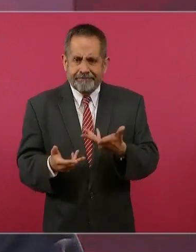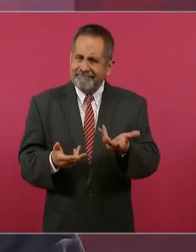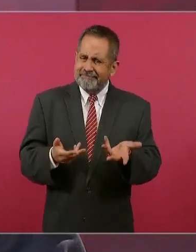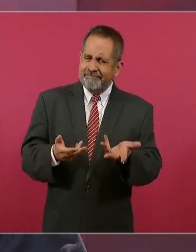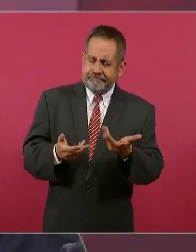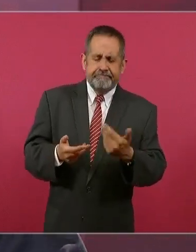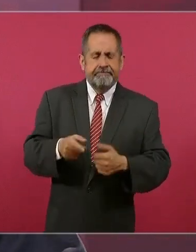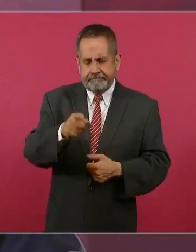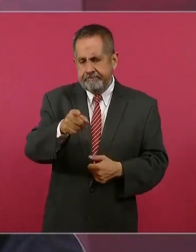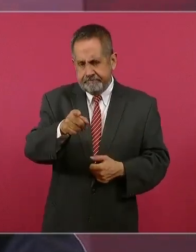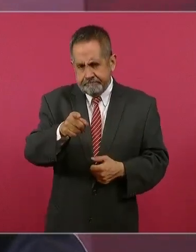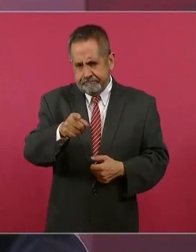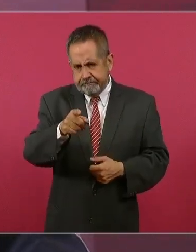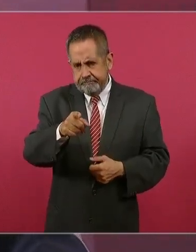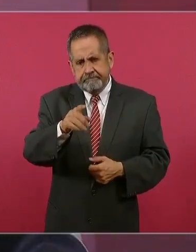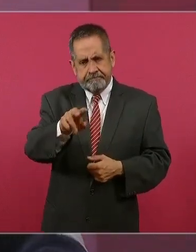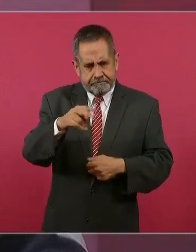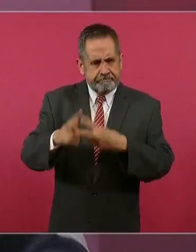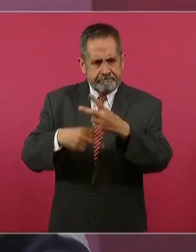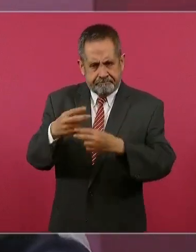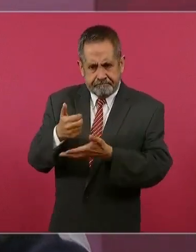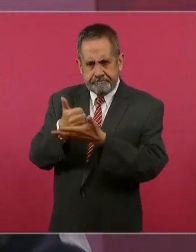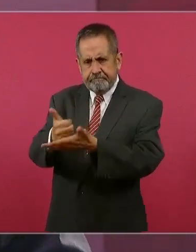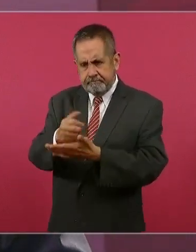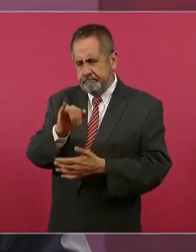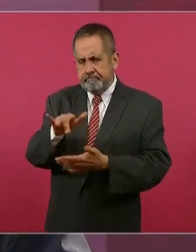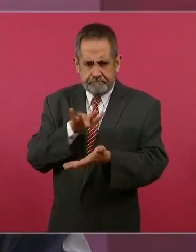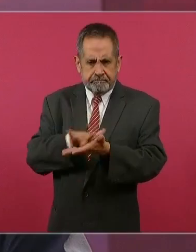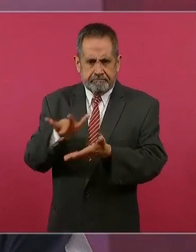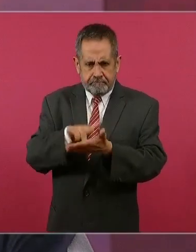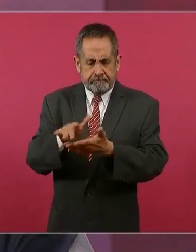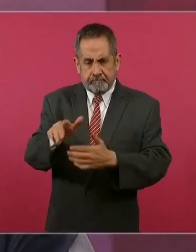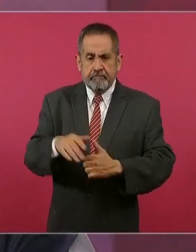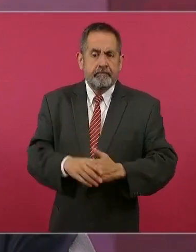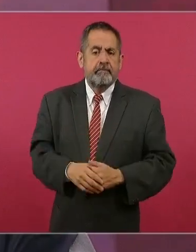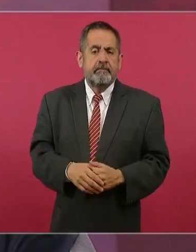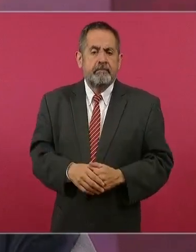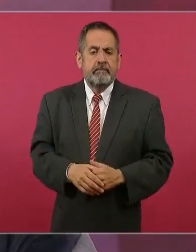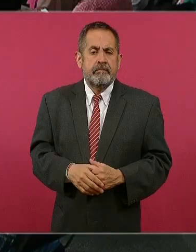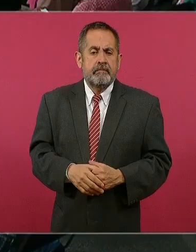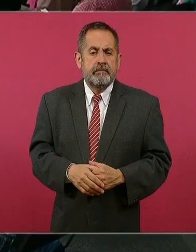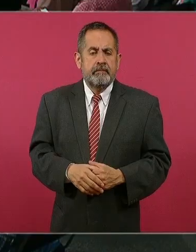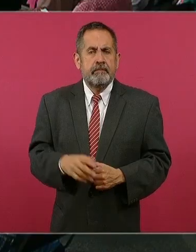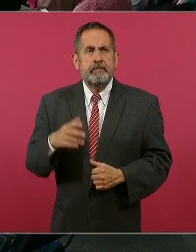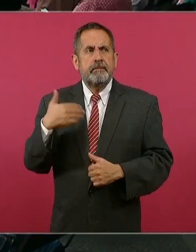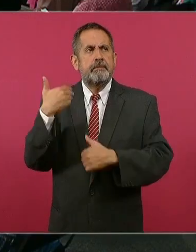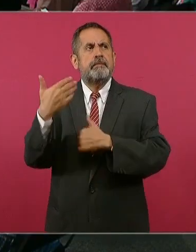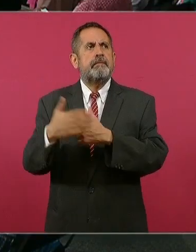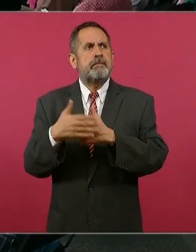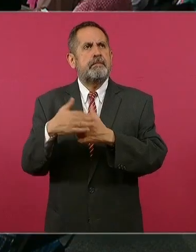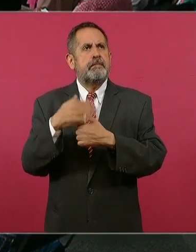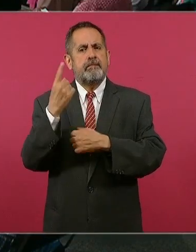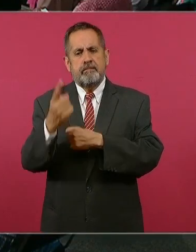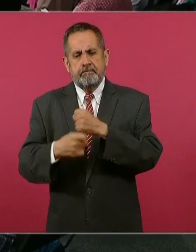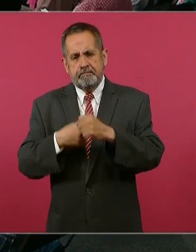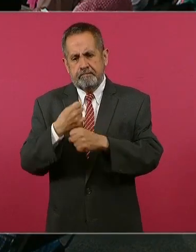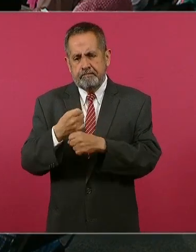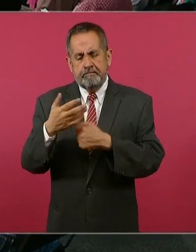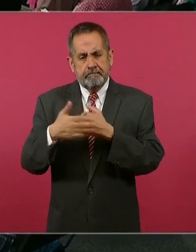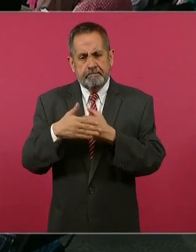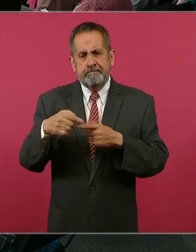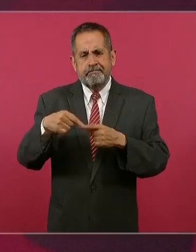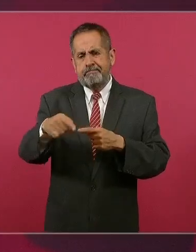y vamos a ayudar, vamos a seguir apoyando. El año próximo